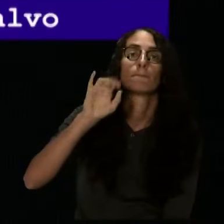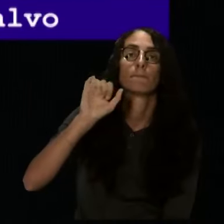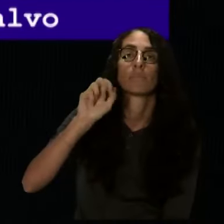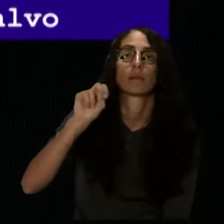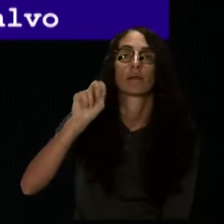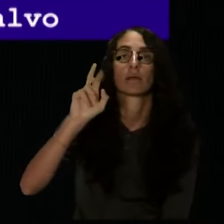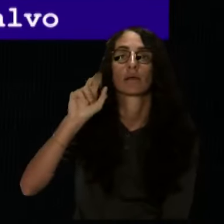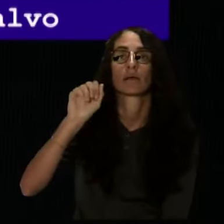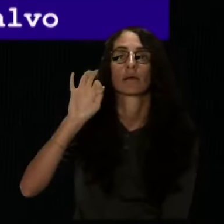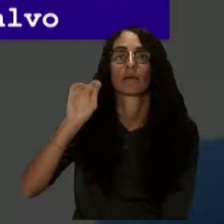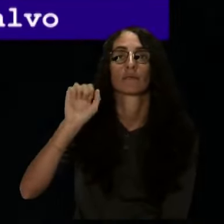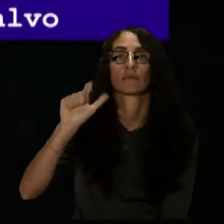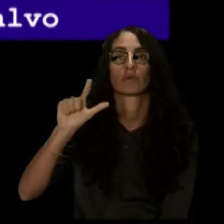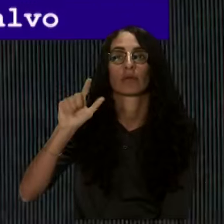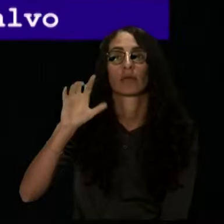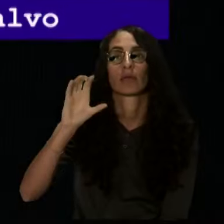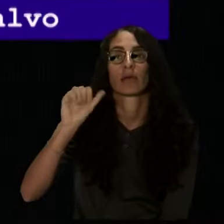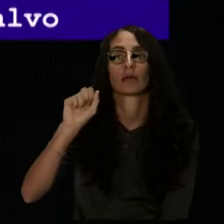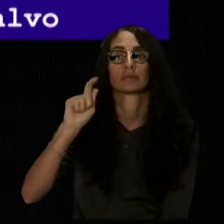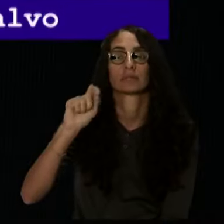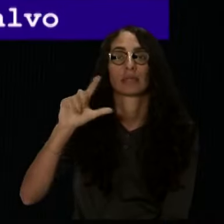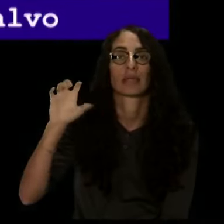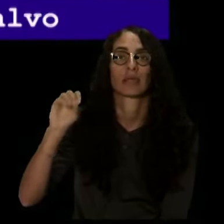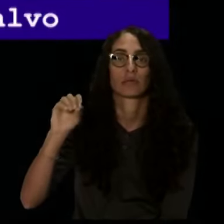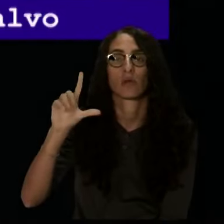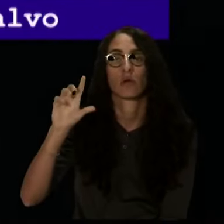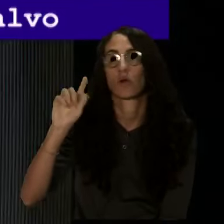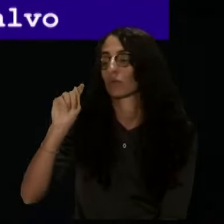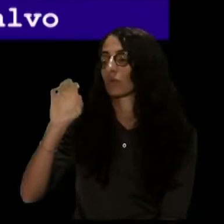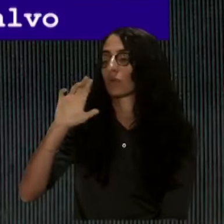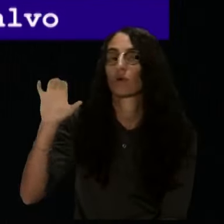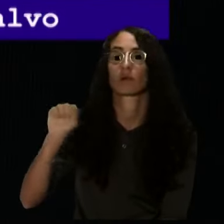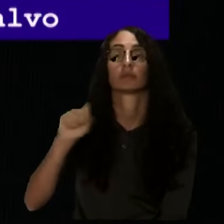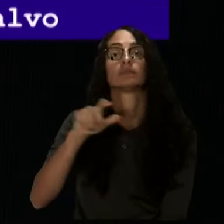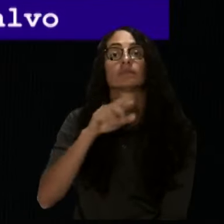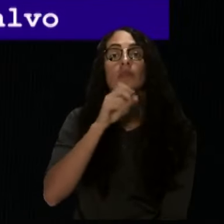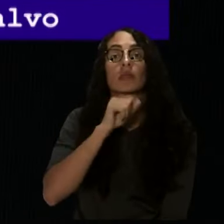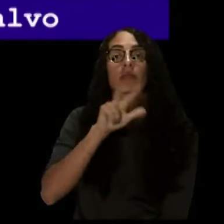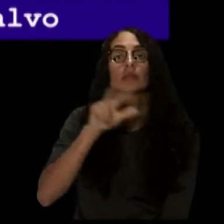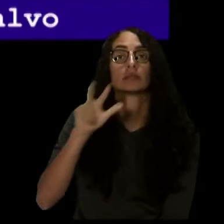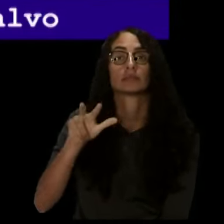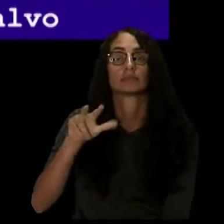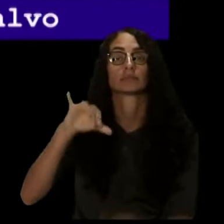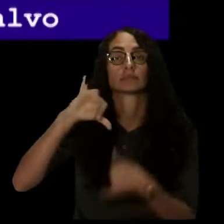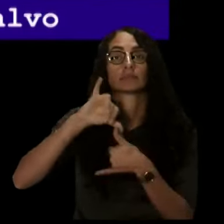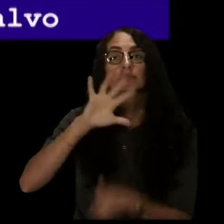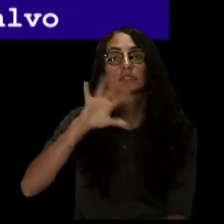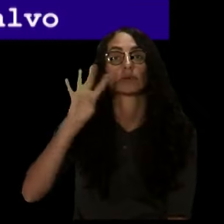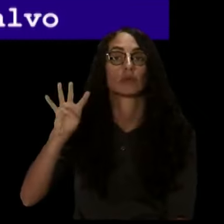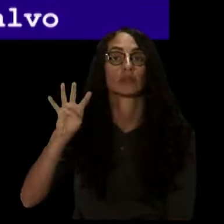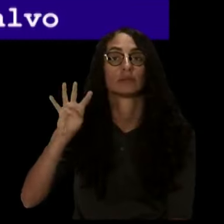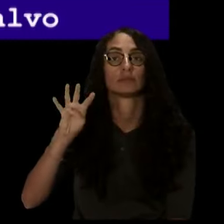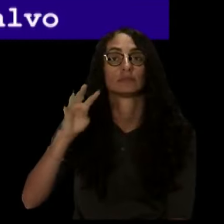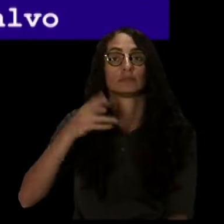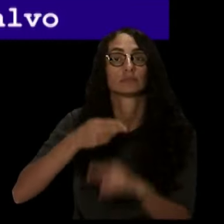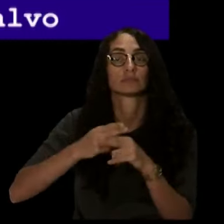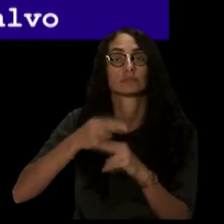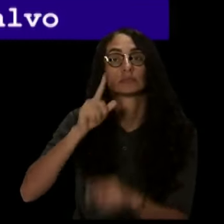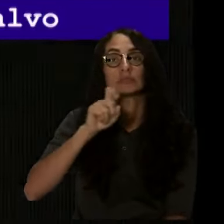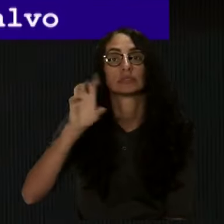Rafael castelo castello Torres bran tiene 33 años una estatura de 5 cu pesa unas